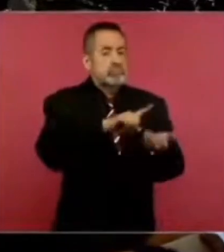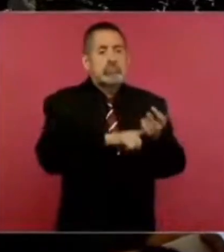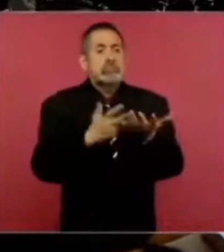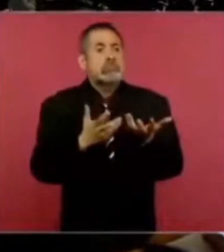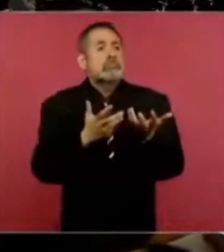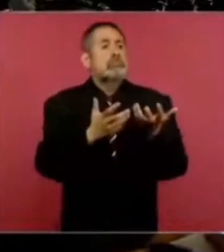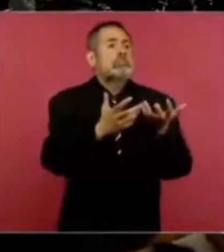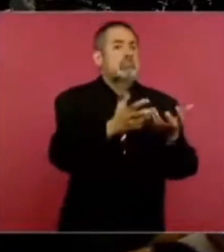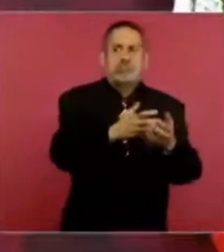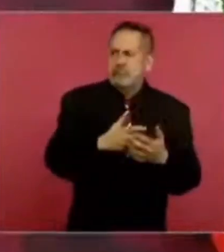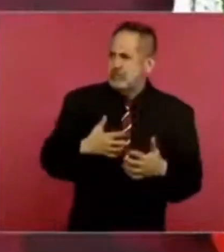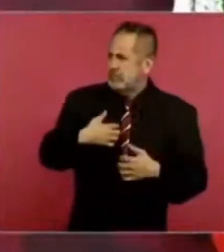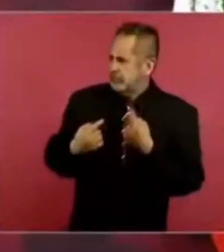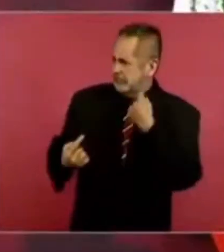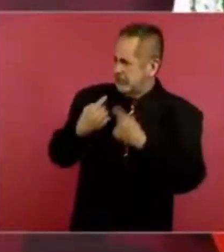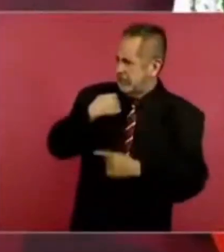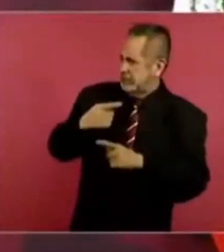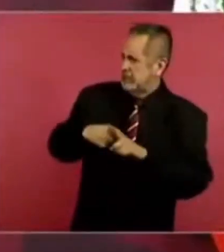aspiracionista. No,